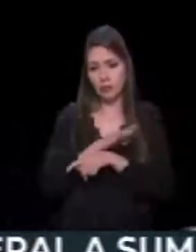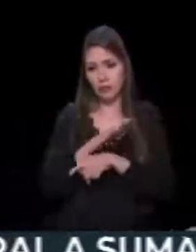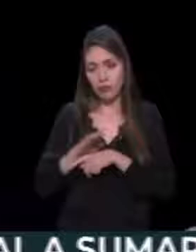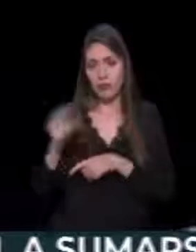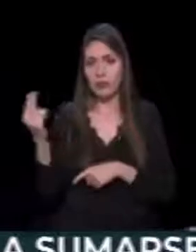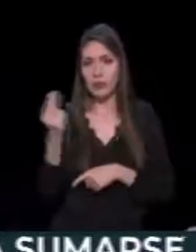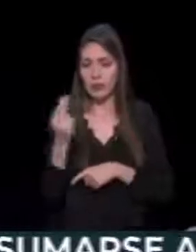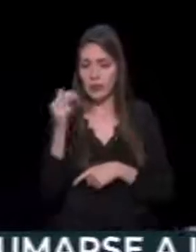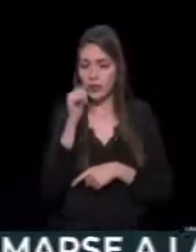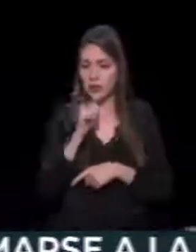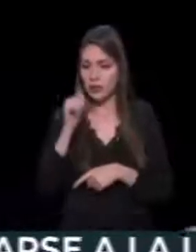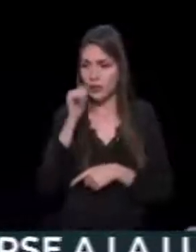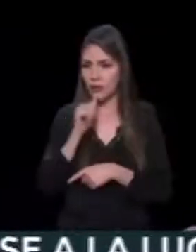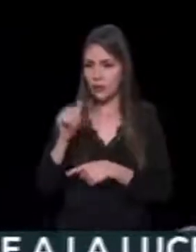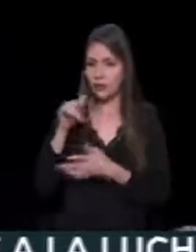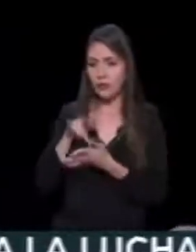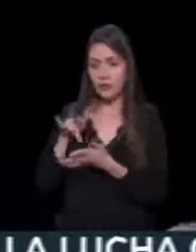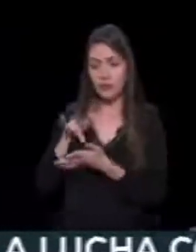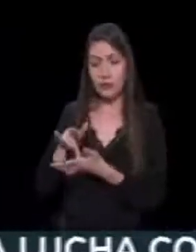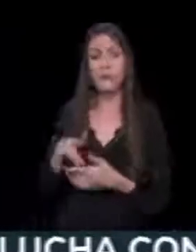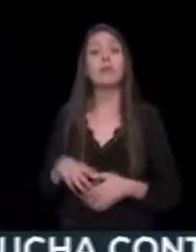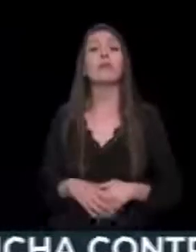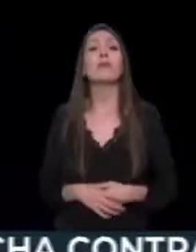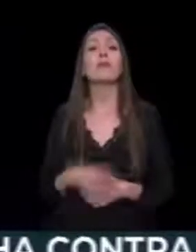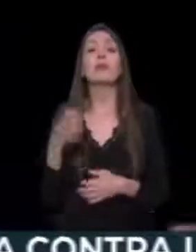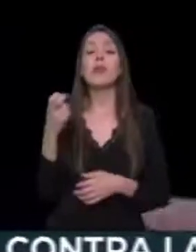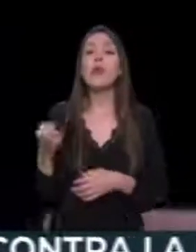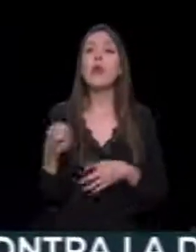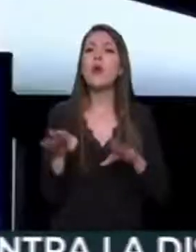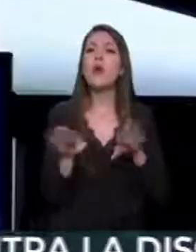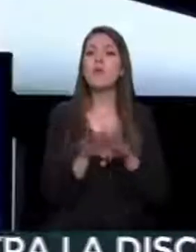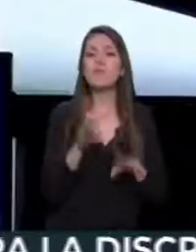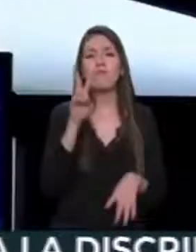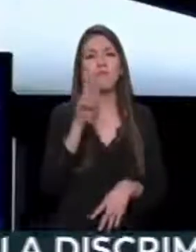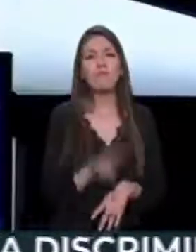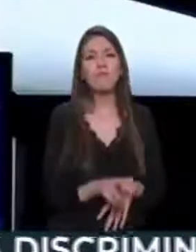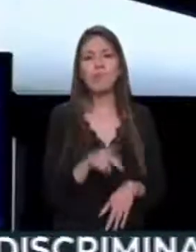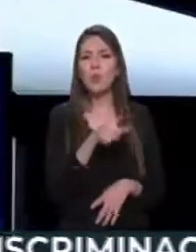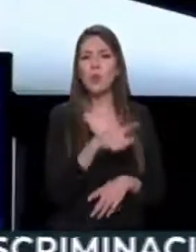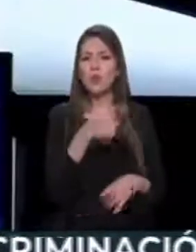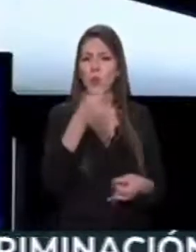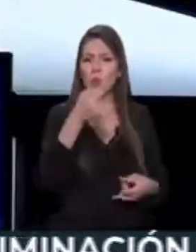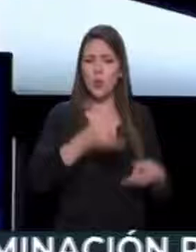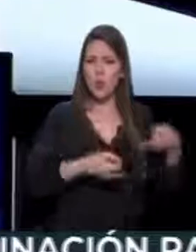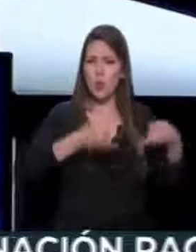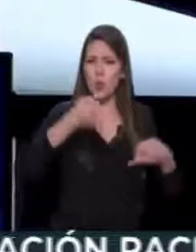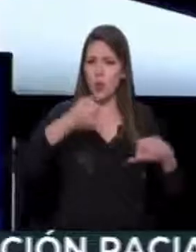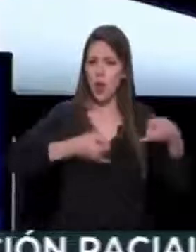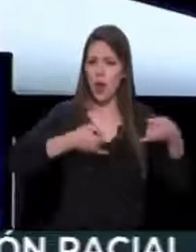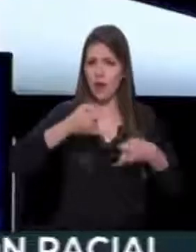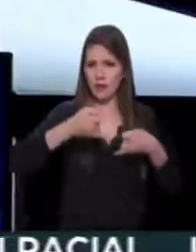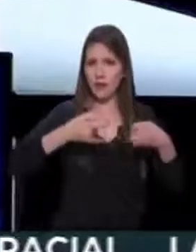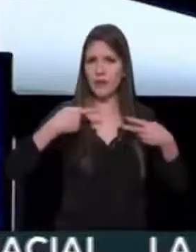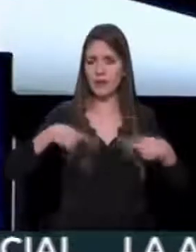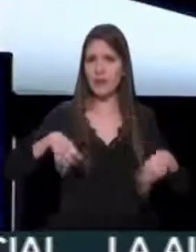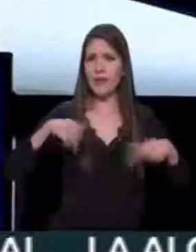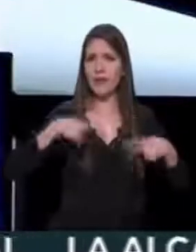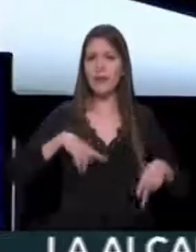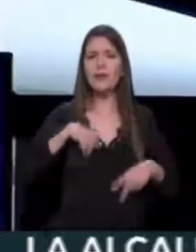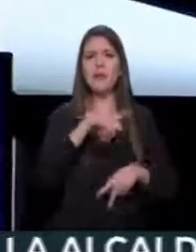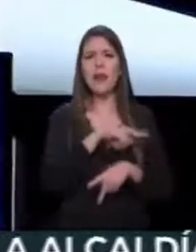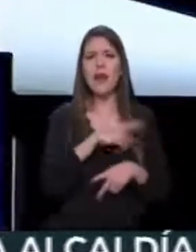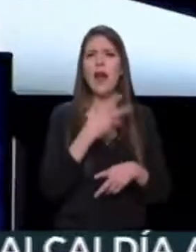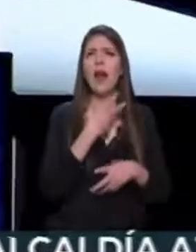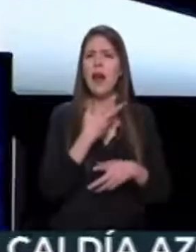de muchos años es, por una parte, una práctica lamentable de los jueces que han generado muchos